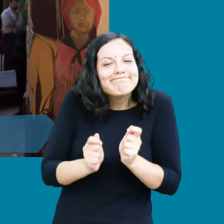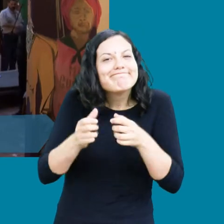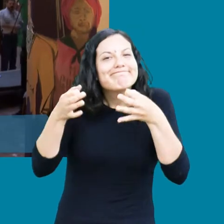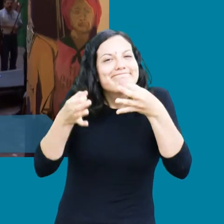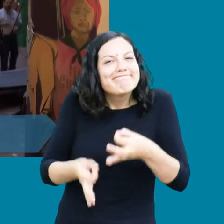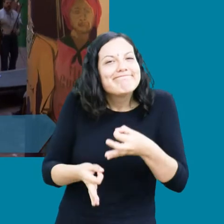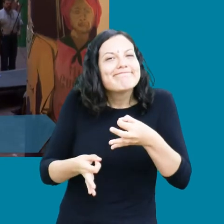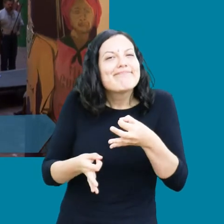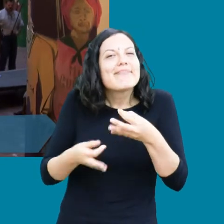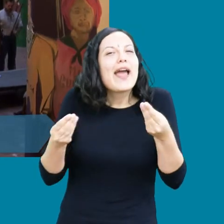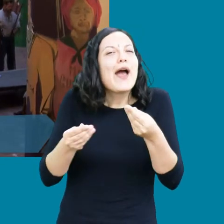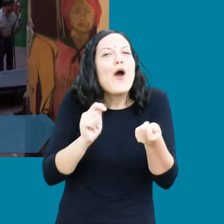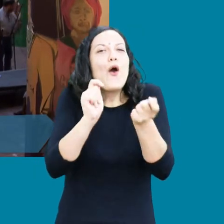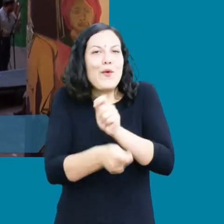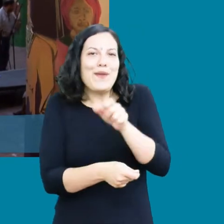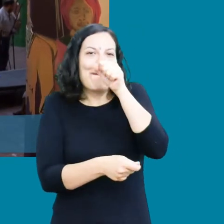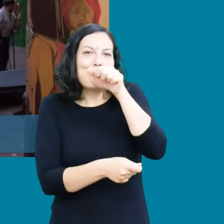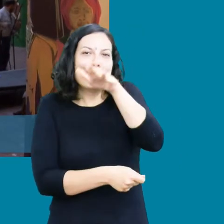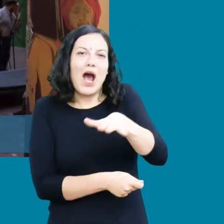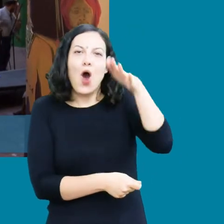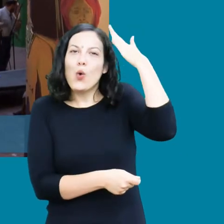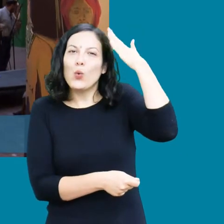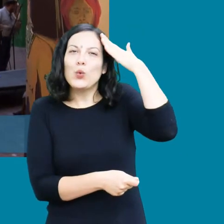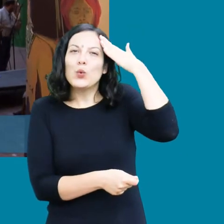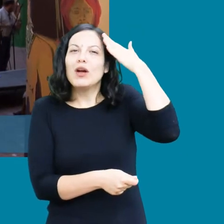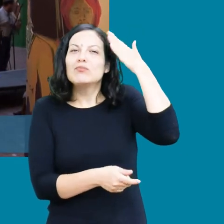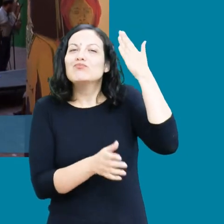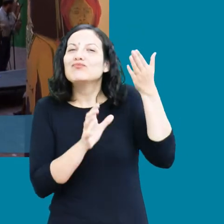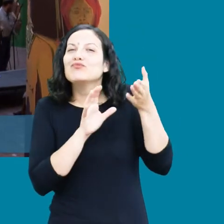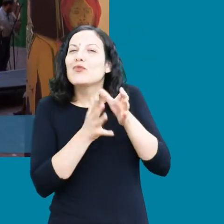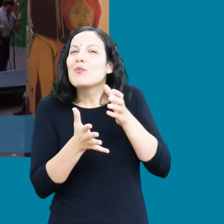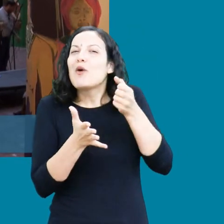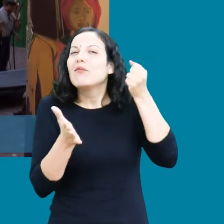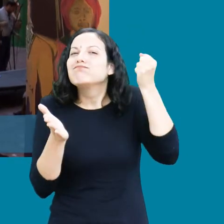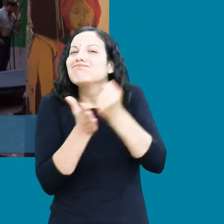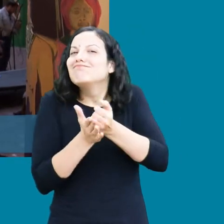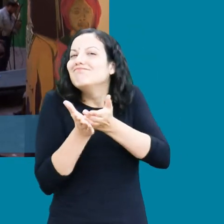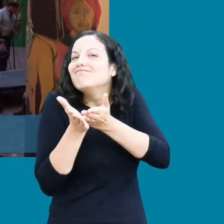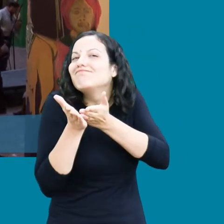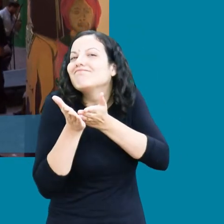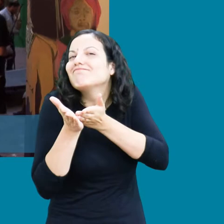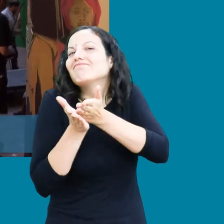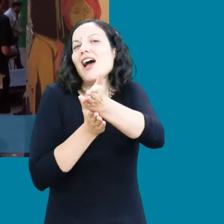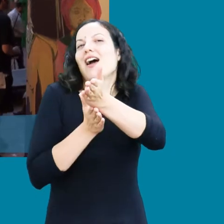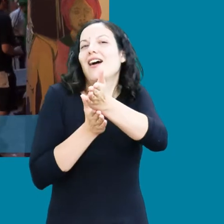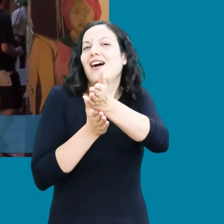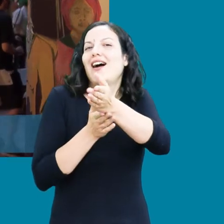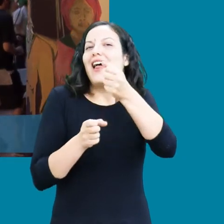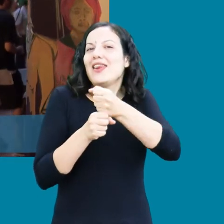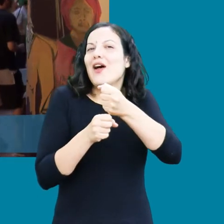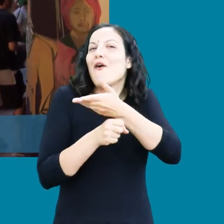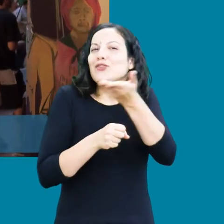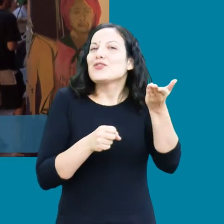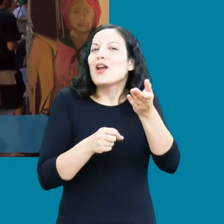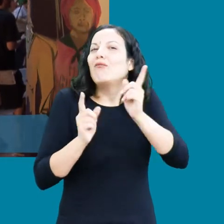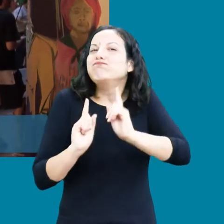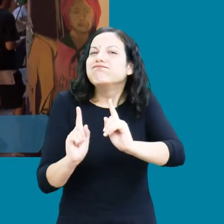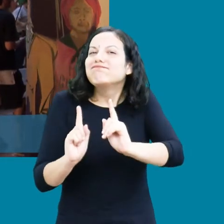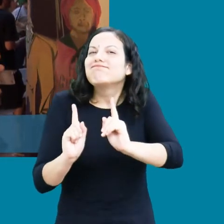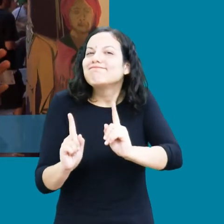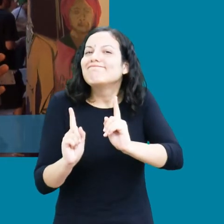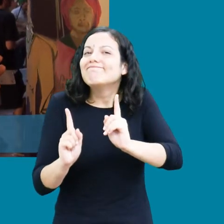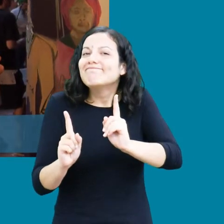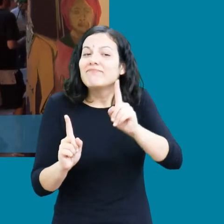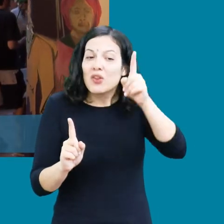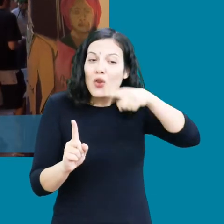patio cultural, como una marca de trabajo social que queda en este edificio y que quedará cuando